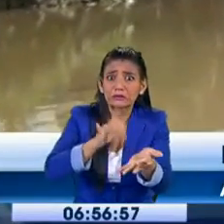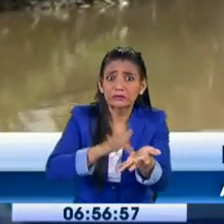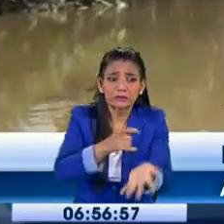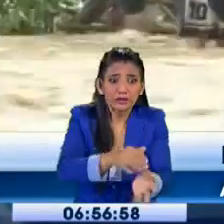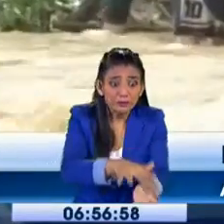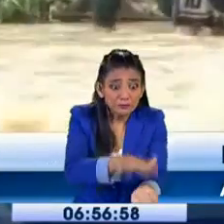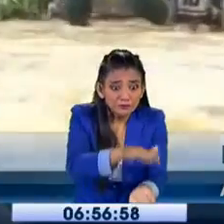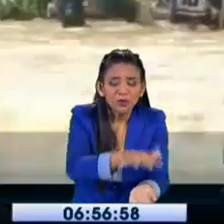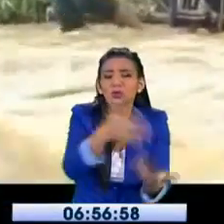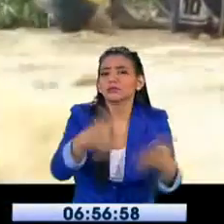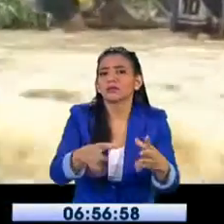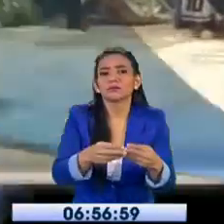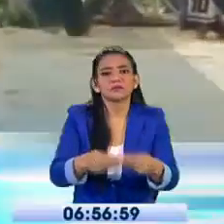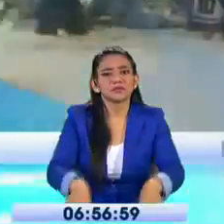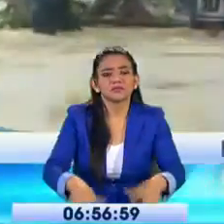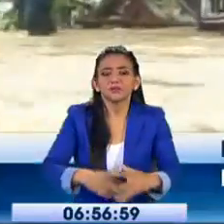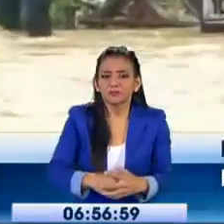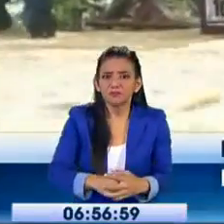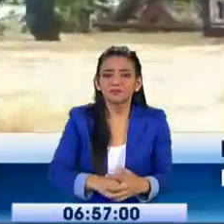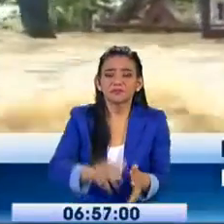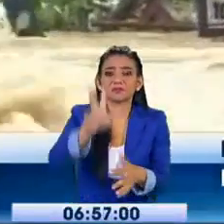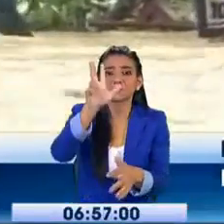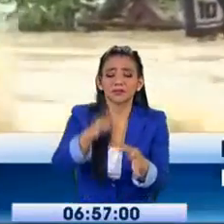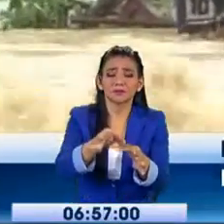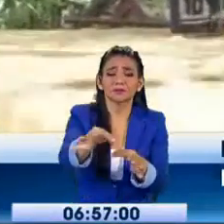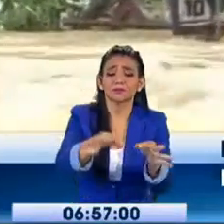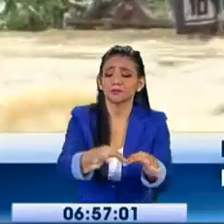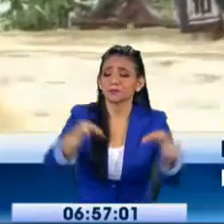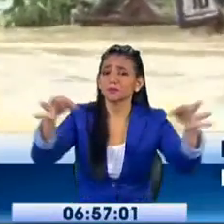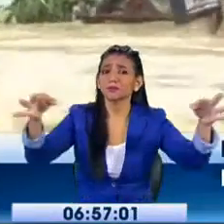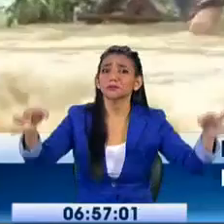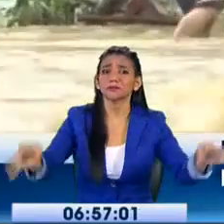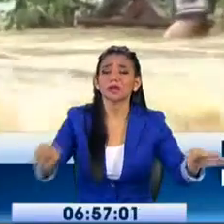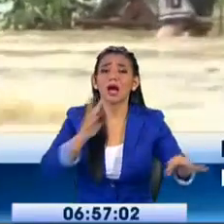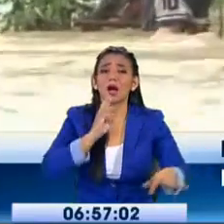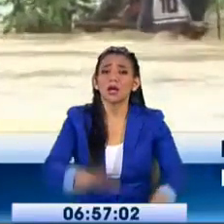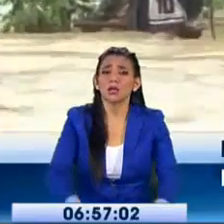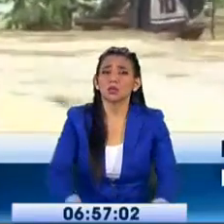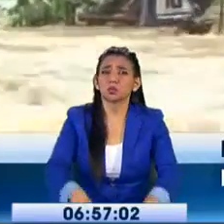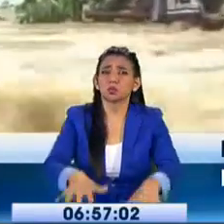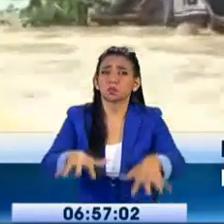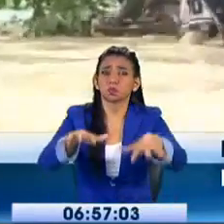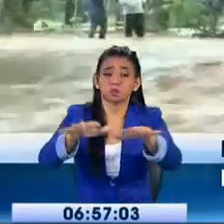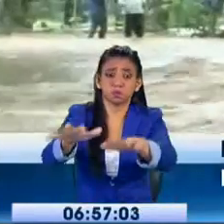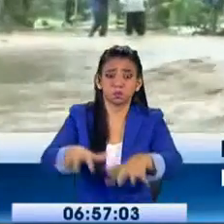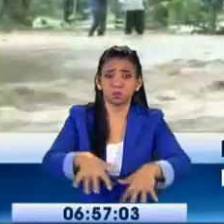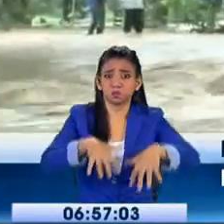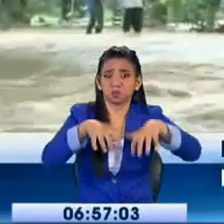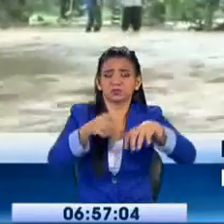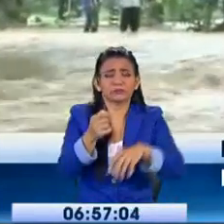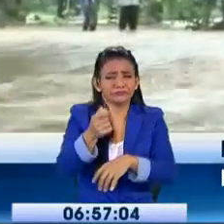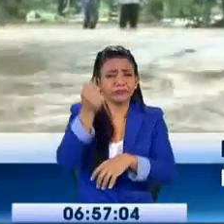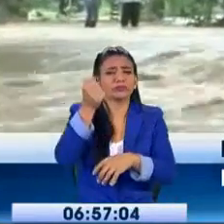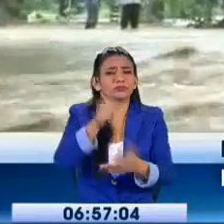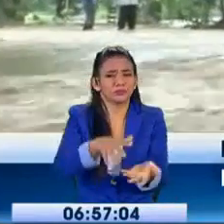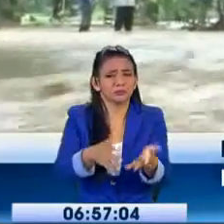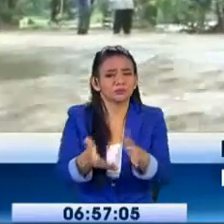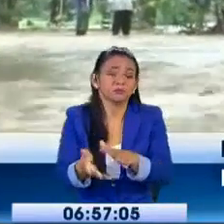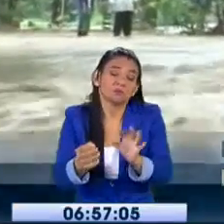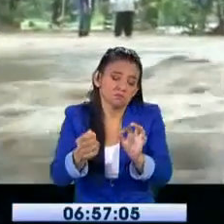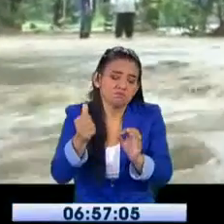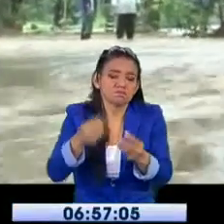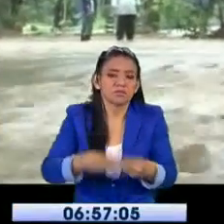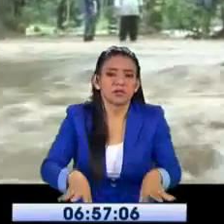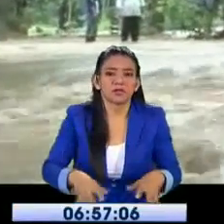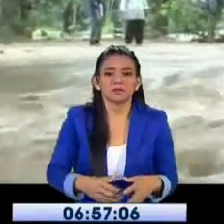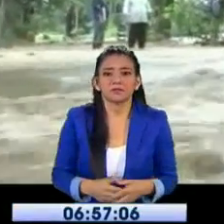esto. Aproximadamente 3 hectáreas de cultivos están bajo el agua con riesgos de perderse. Desde Los Ríos, informó